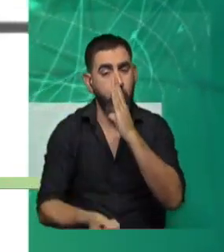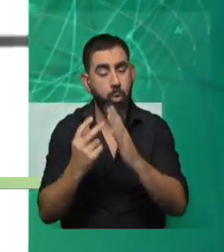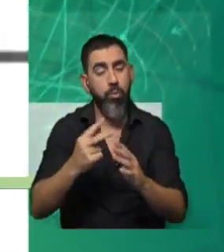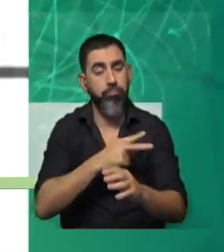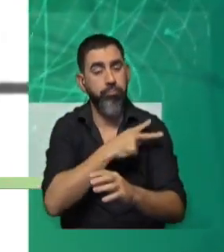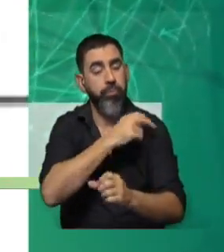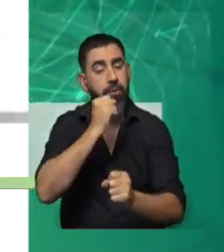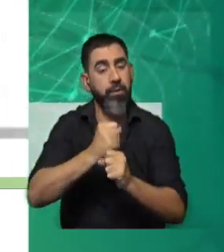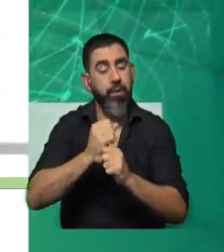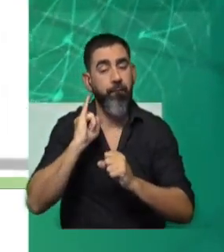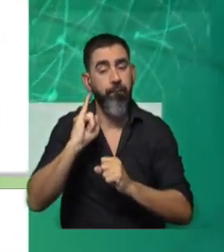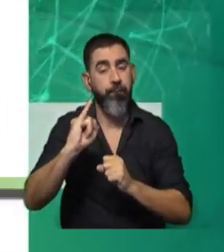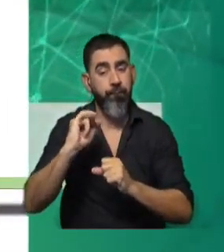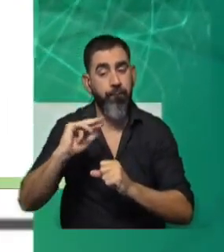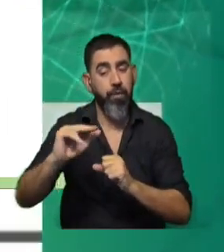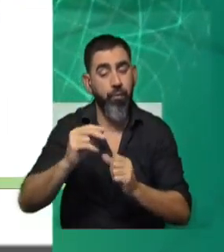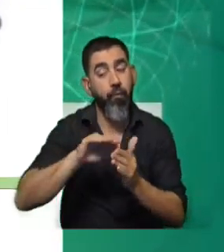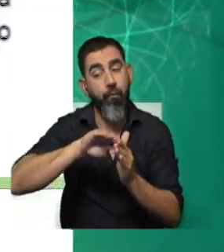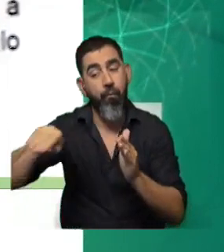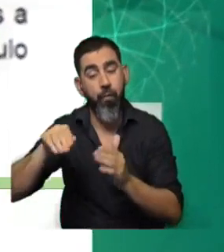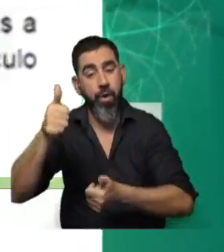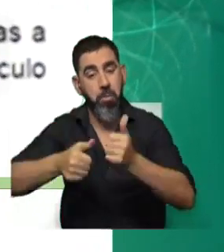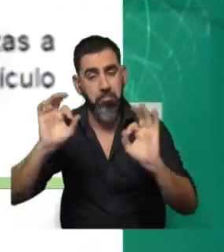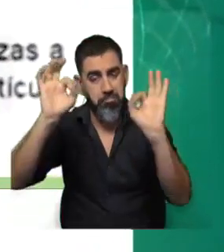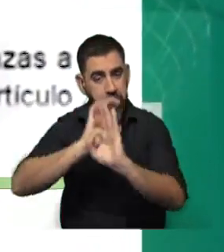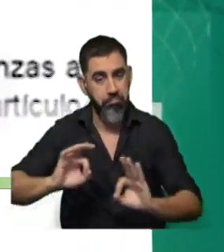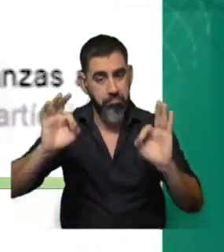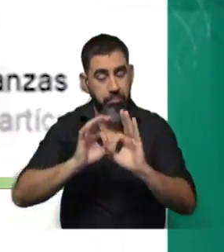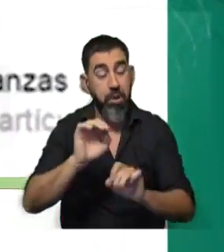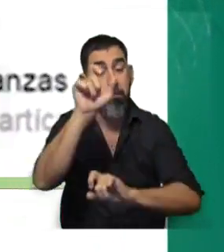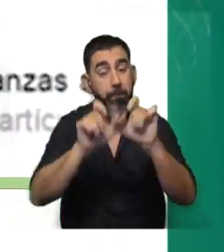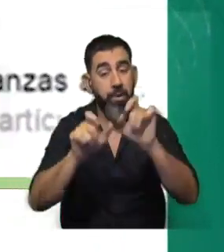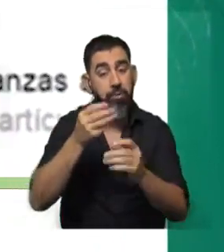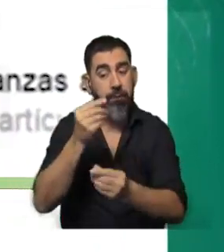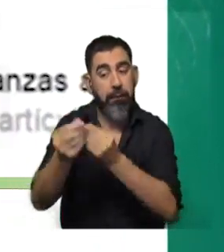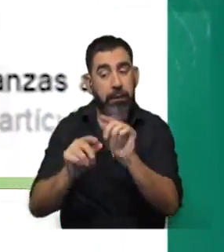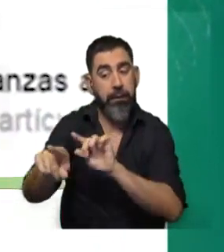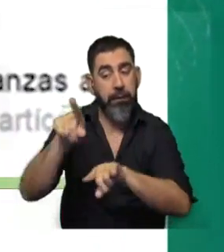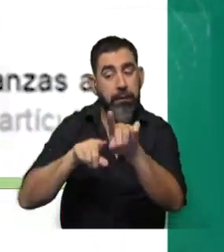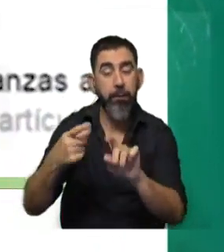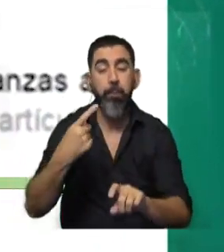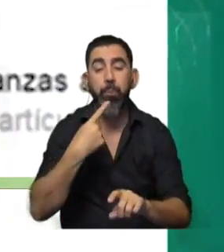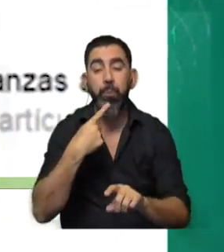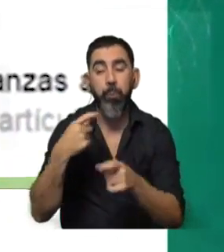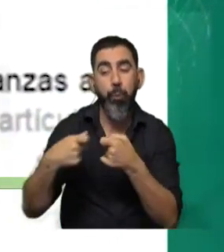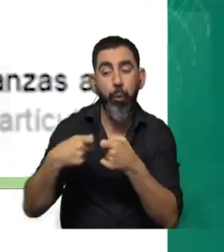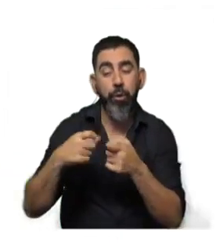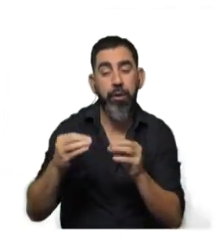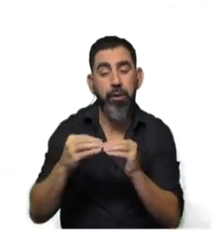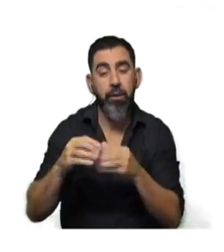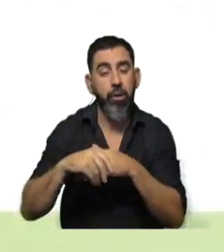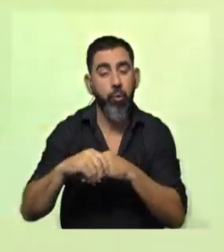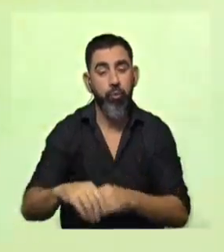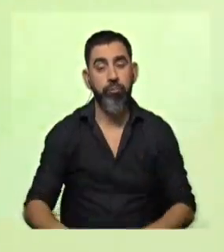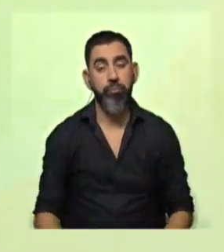cargos presupuestados por fuera de la estructura y sin concurso de personas que ingresaron por clientelismo político